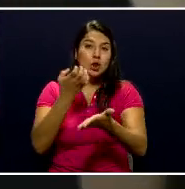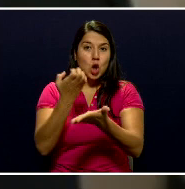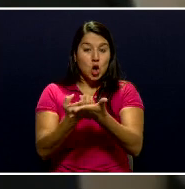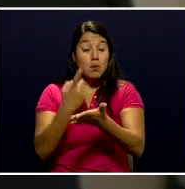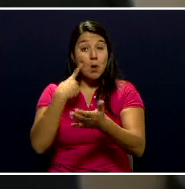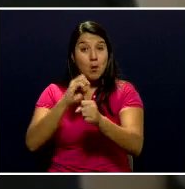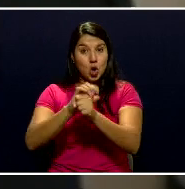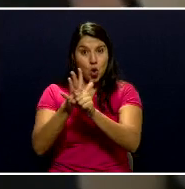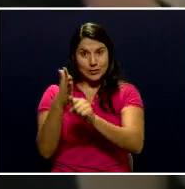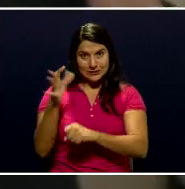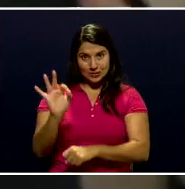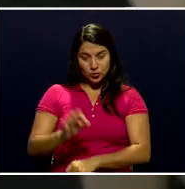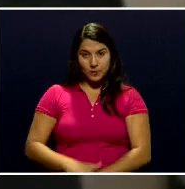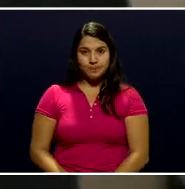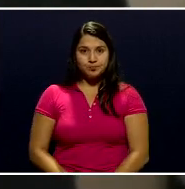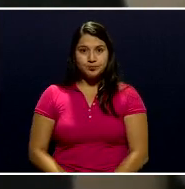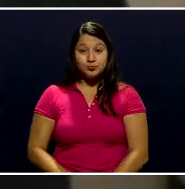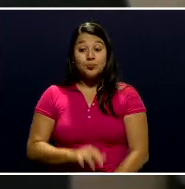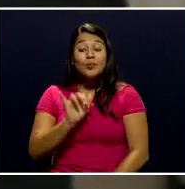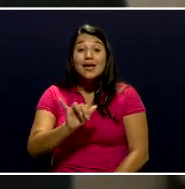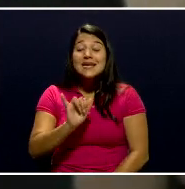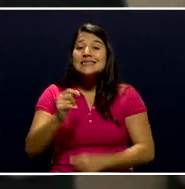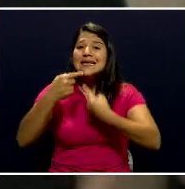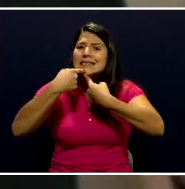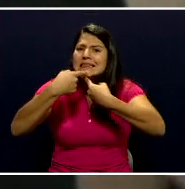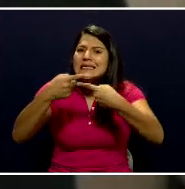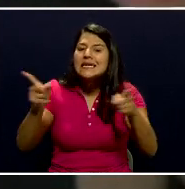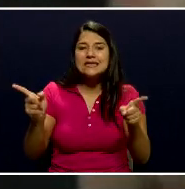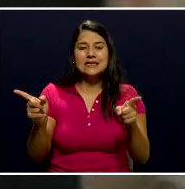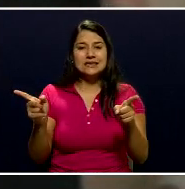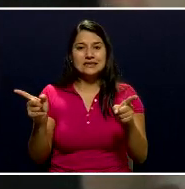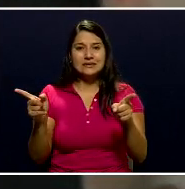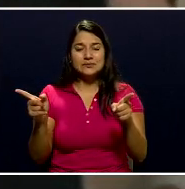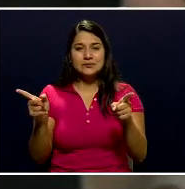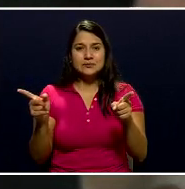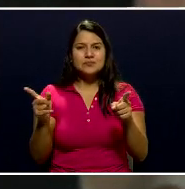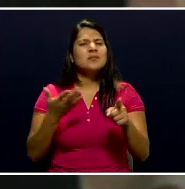Esta directriz lo que direcciona